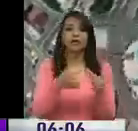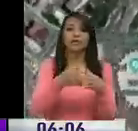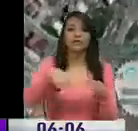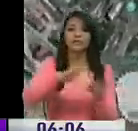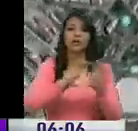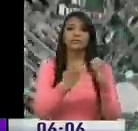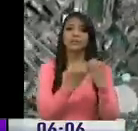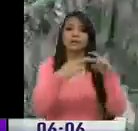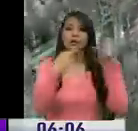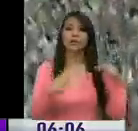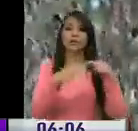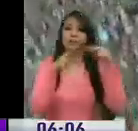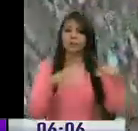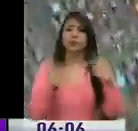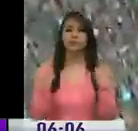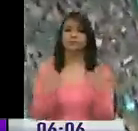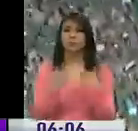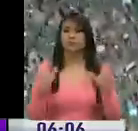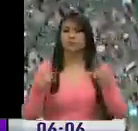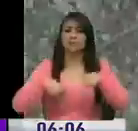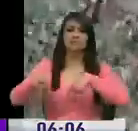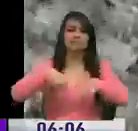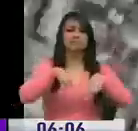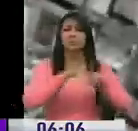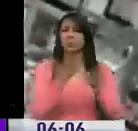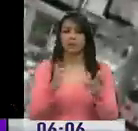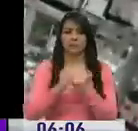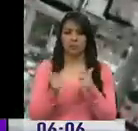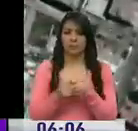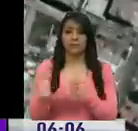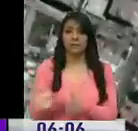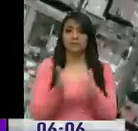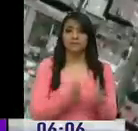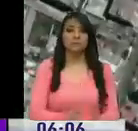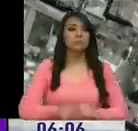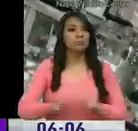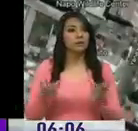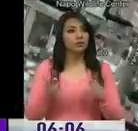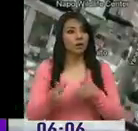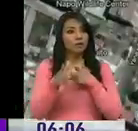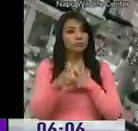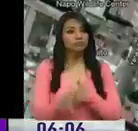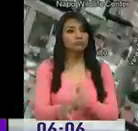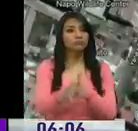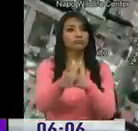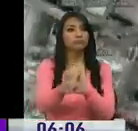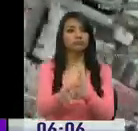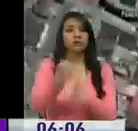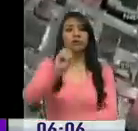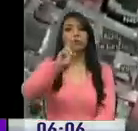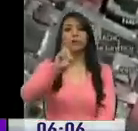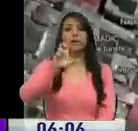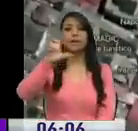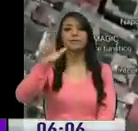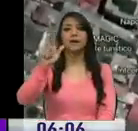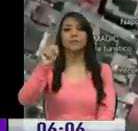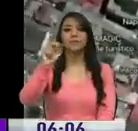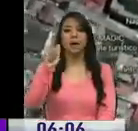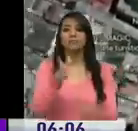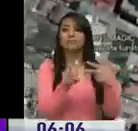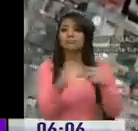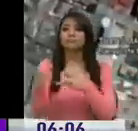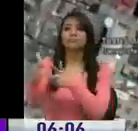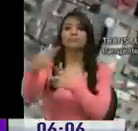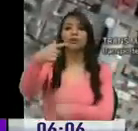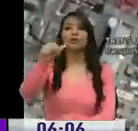tráfico está sumamente fluido no existen problemas en cambio Ya se comienza a congestionar la avenida Orellana esta arteria que va para la González